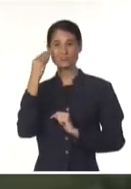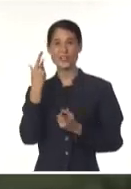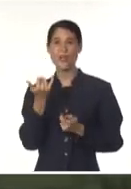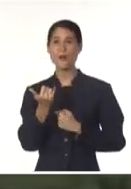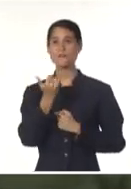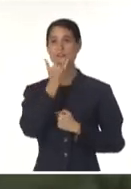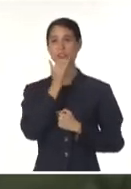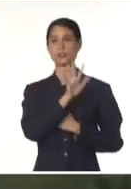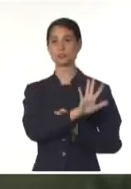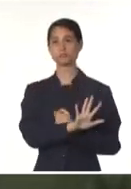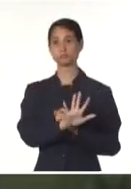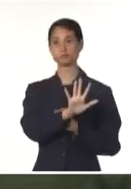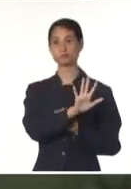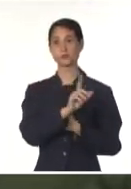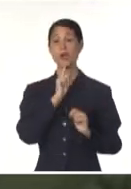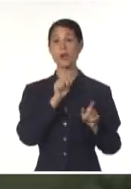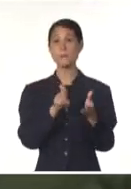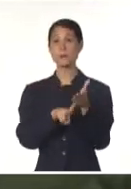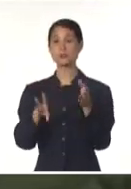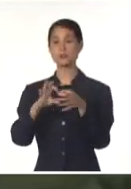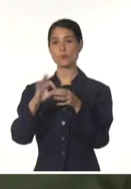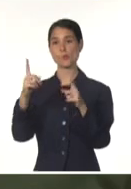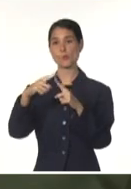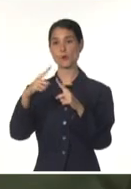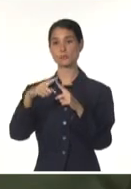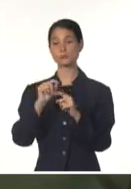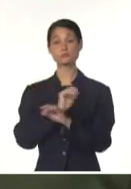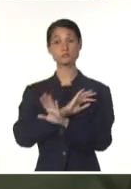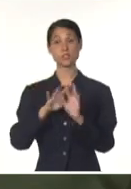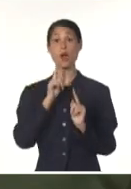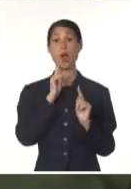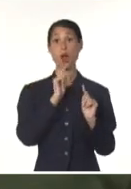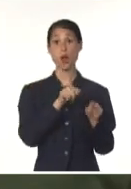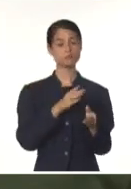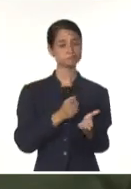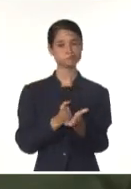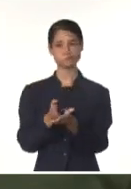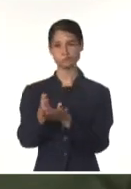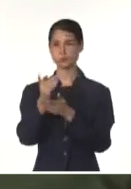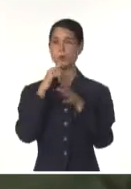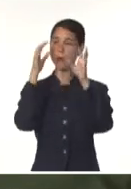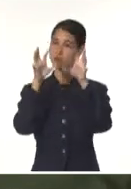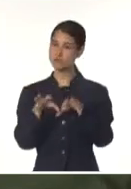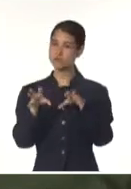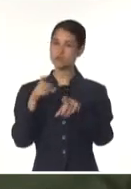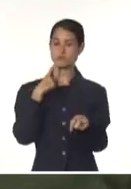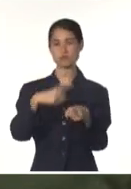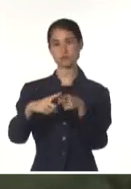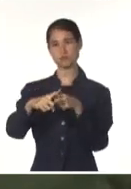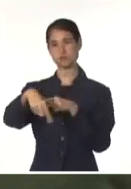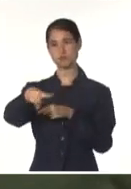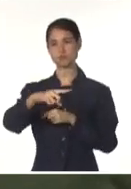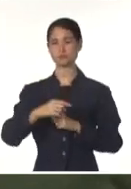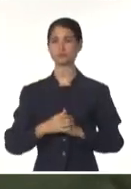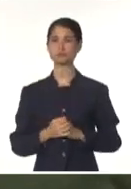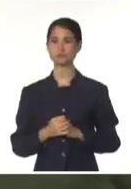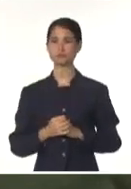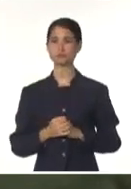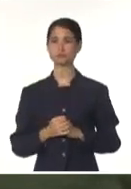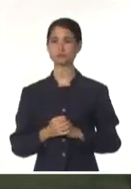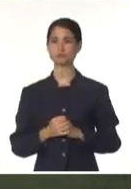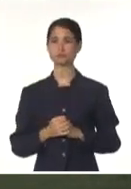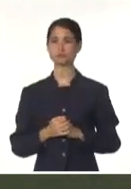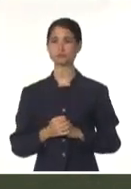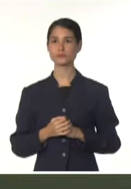en la provincia de Guantánamo, en el oriente del país. Queríamos dar también una